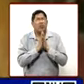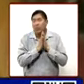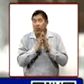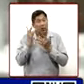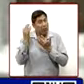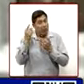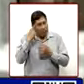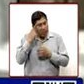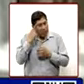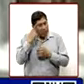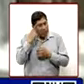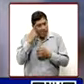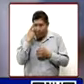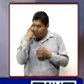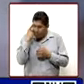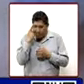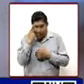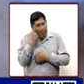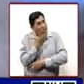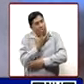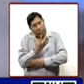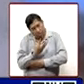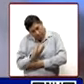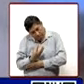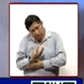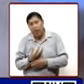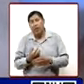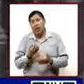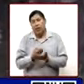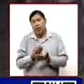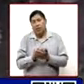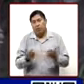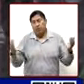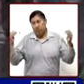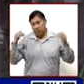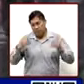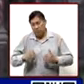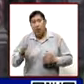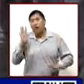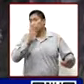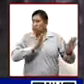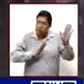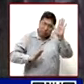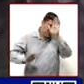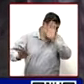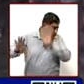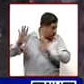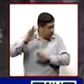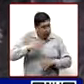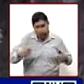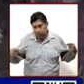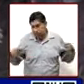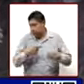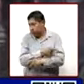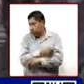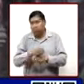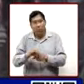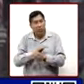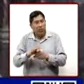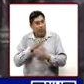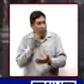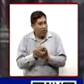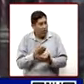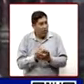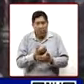consideración de los colegiados podría mermar la crisis económica. En realidad estamos bastante preocupados por la contradicción que existe entre el ministro